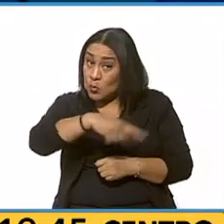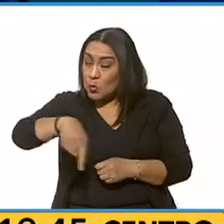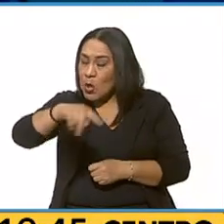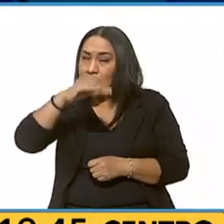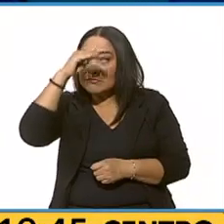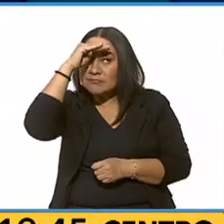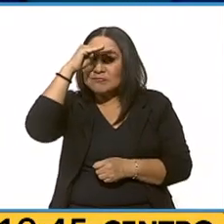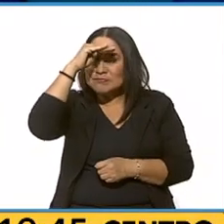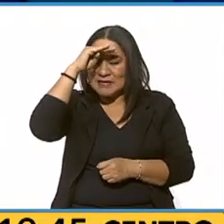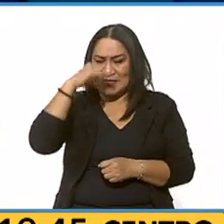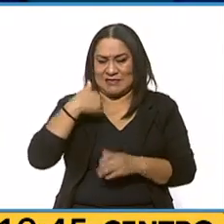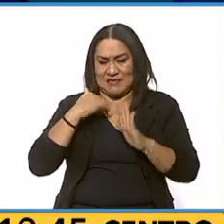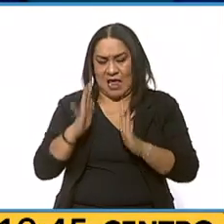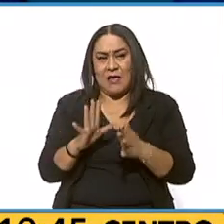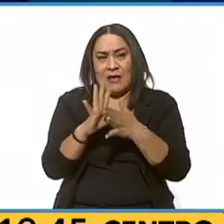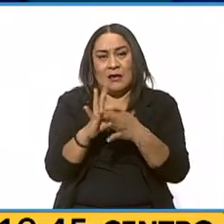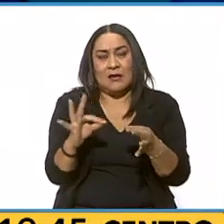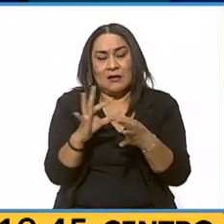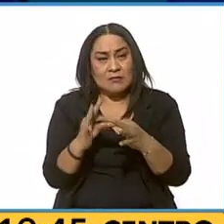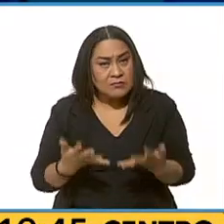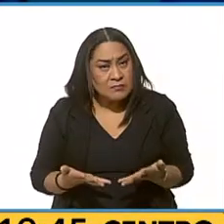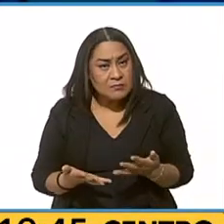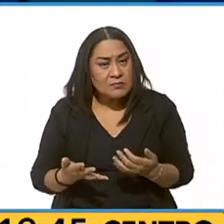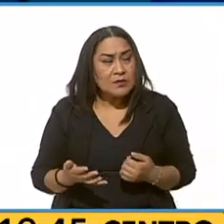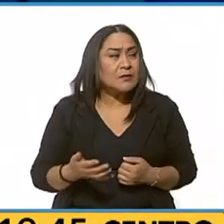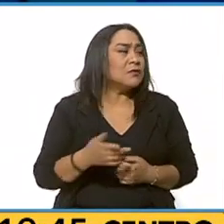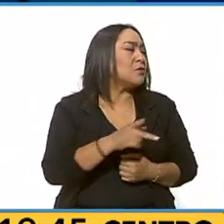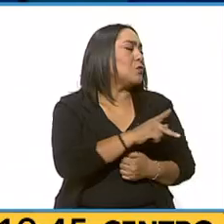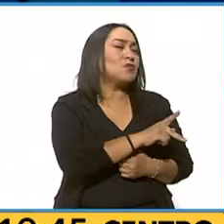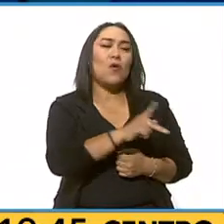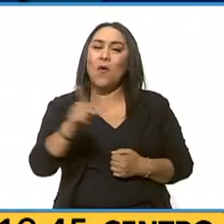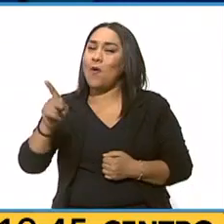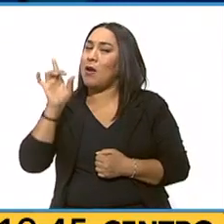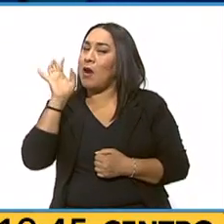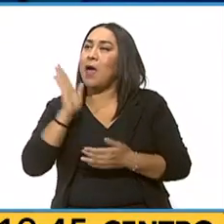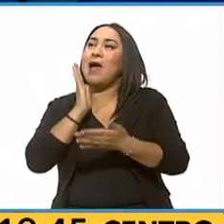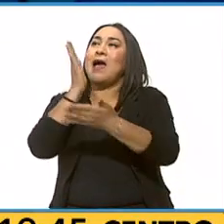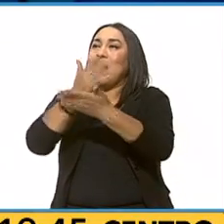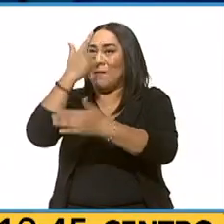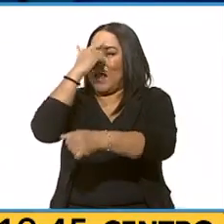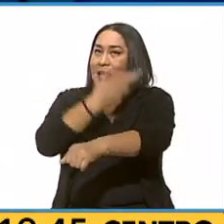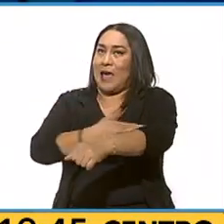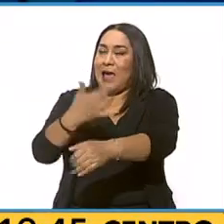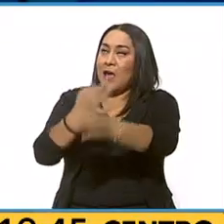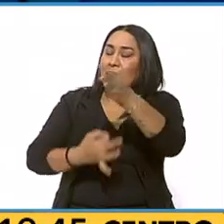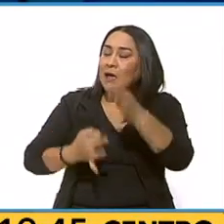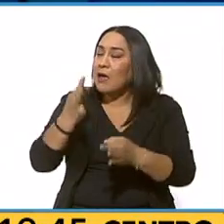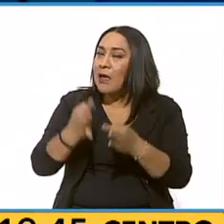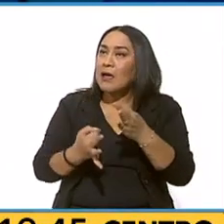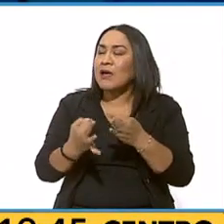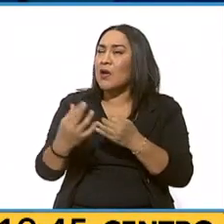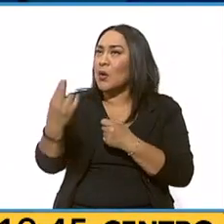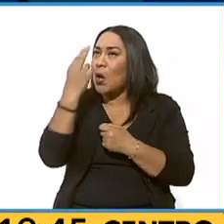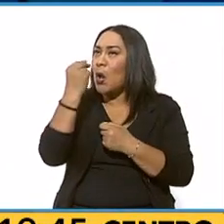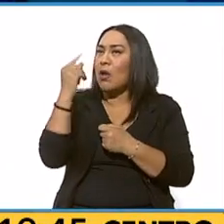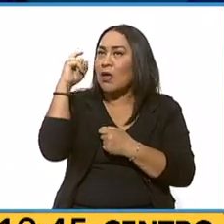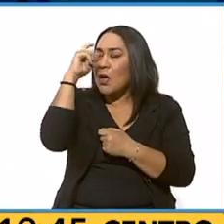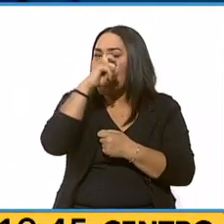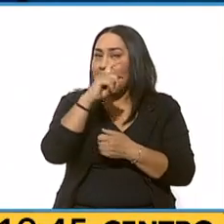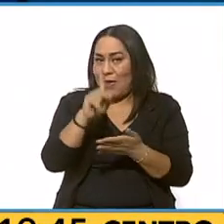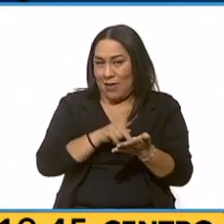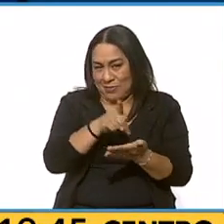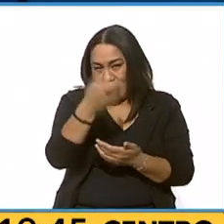he dicho, en el sentido de que todos nos topamos con el Poder Judicial en algún punto de nuestras vidas.